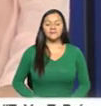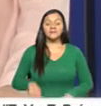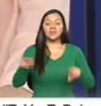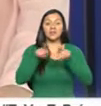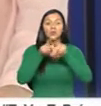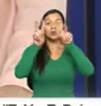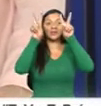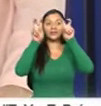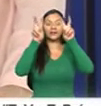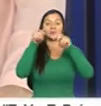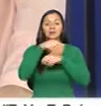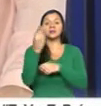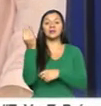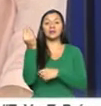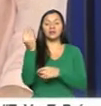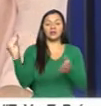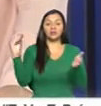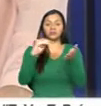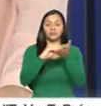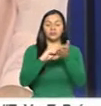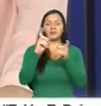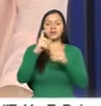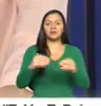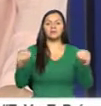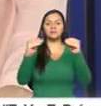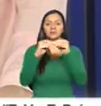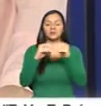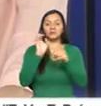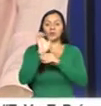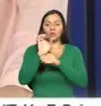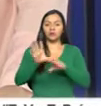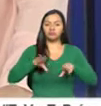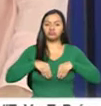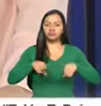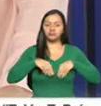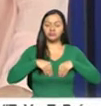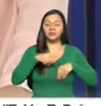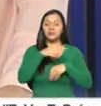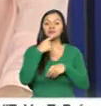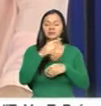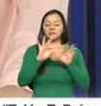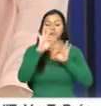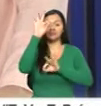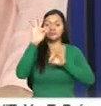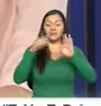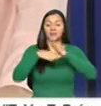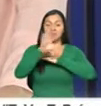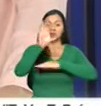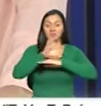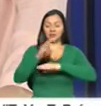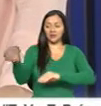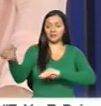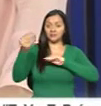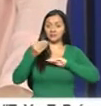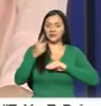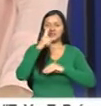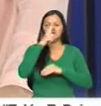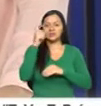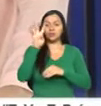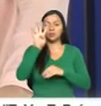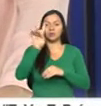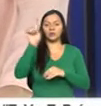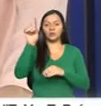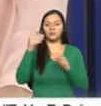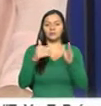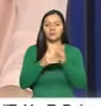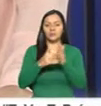le contamos que el dinero electrónico tiene más acogida en el Ecuador. De acuerdo a cifras del Banco Central, existen más de